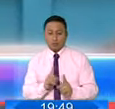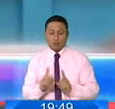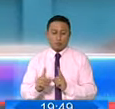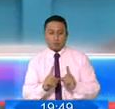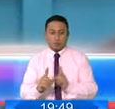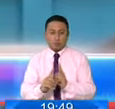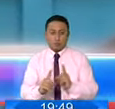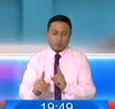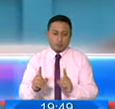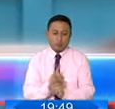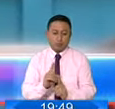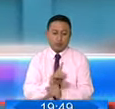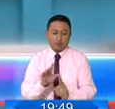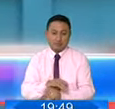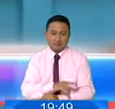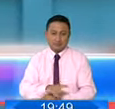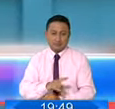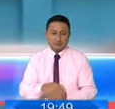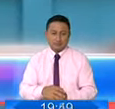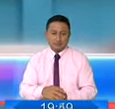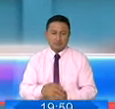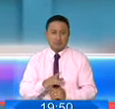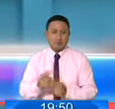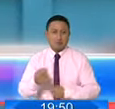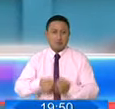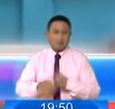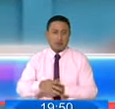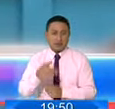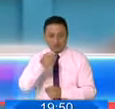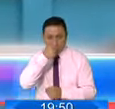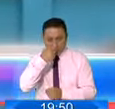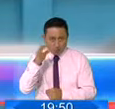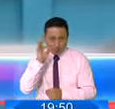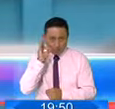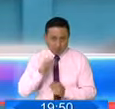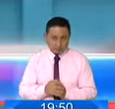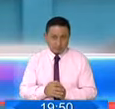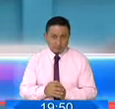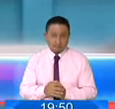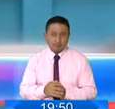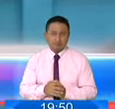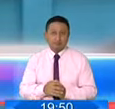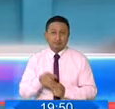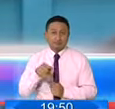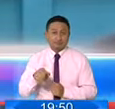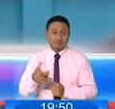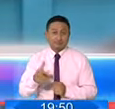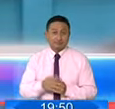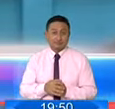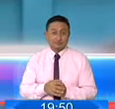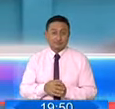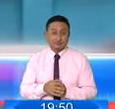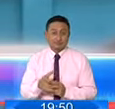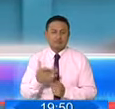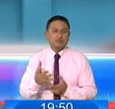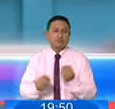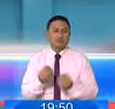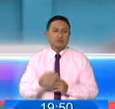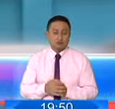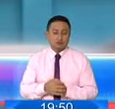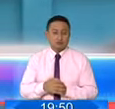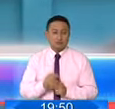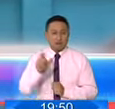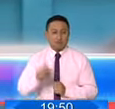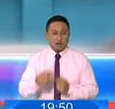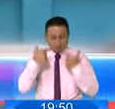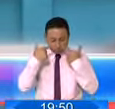Trabajan ellos de forma de que están extendiendo droga, que están vendiendo droga. En ese sentido, lo que se hace es darle